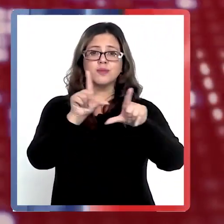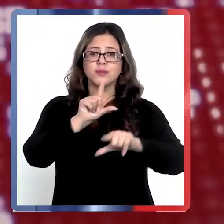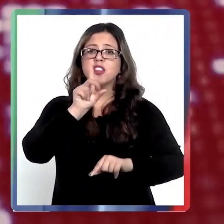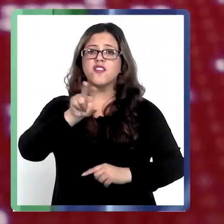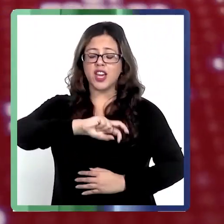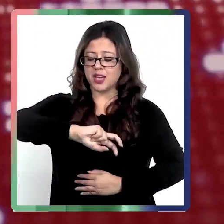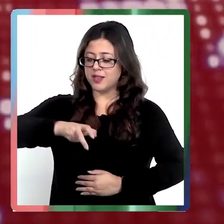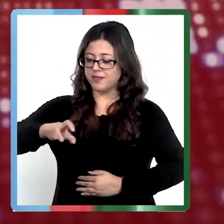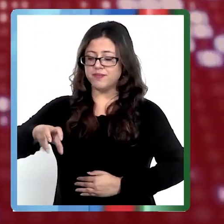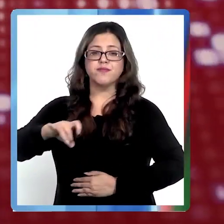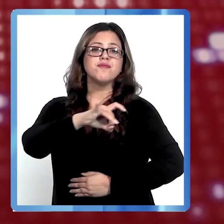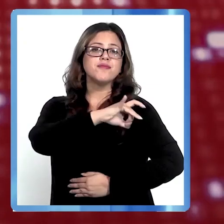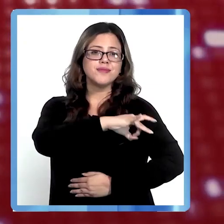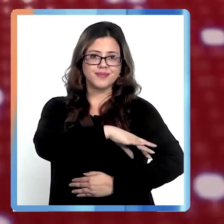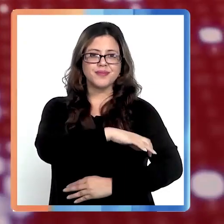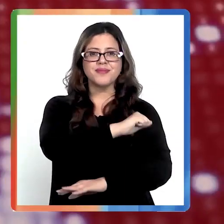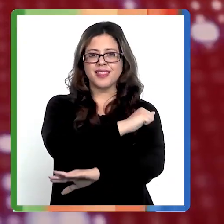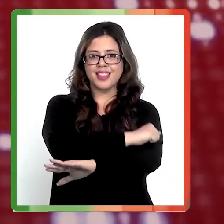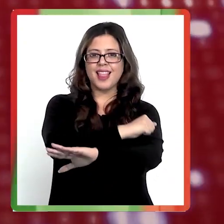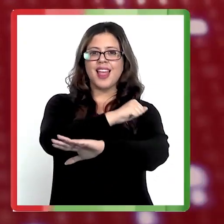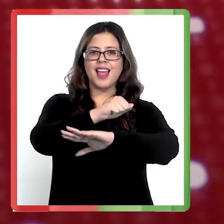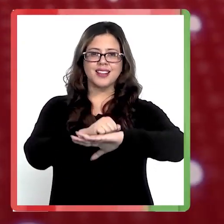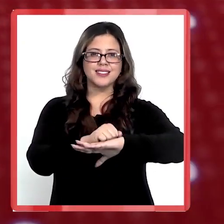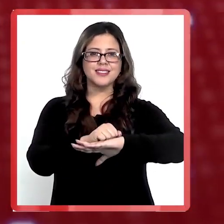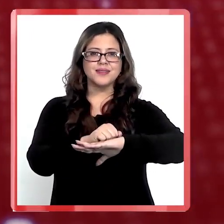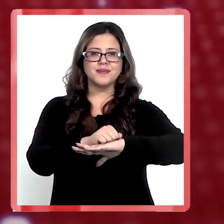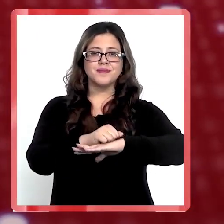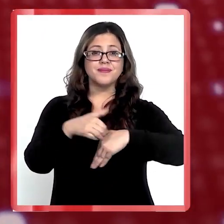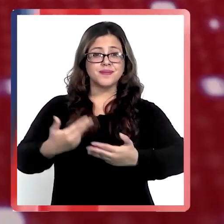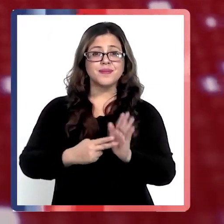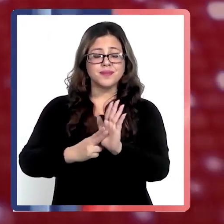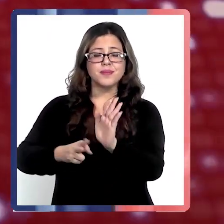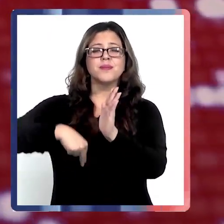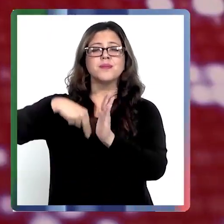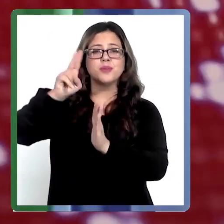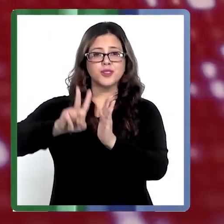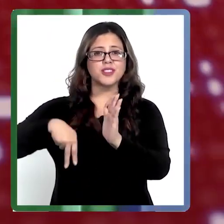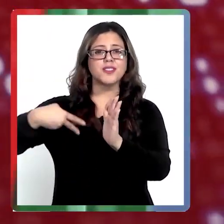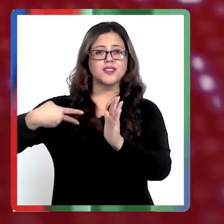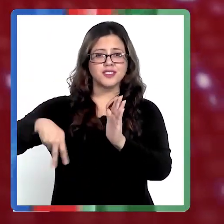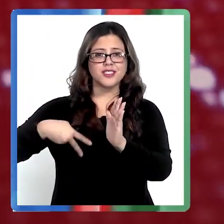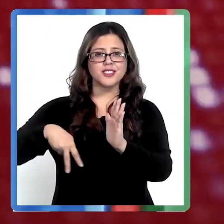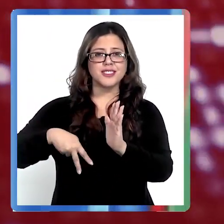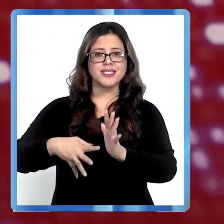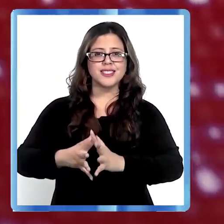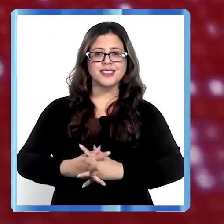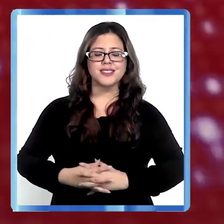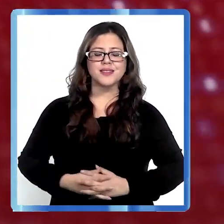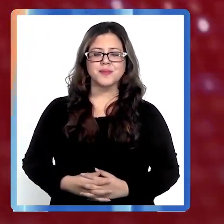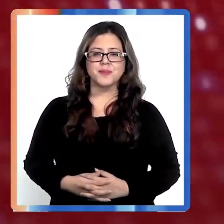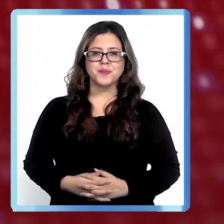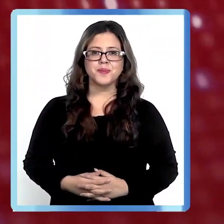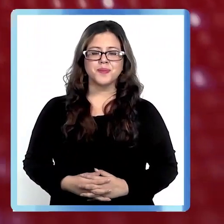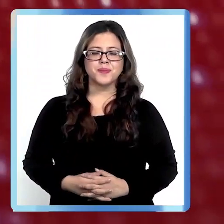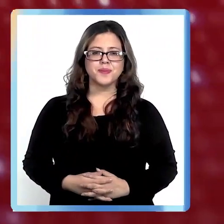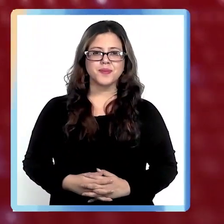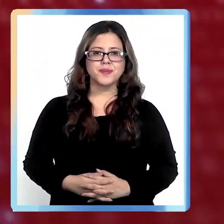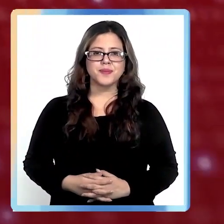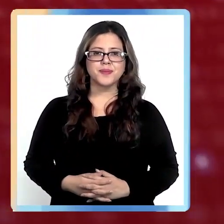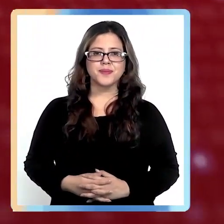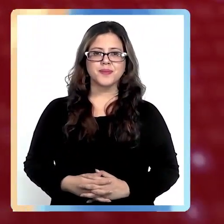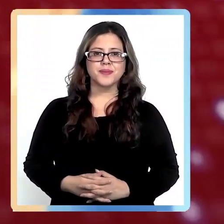Asociación Regional de Canales de Televisión de Señal Abierta de Chile, Arcatel, presenta Portavoz Noticias.